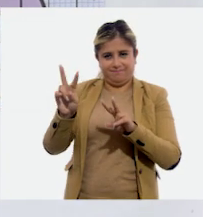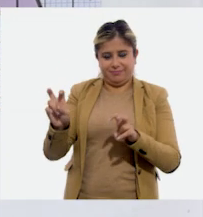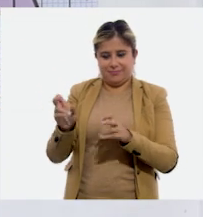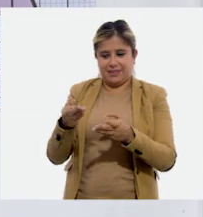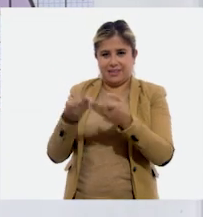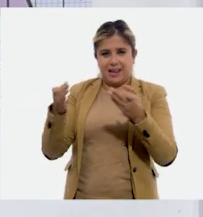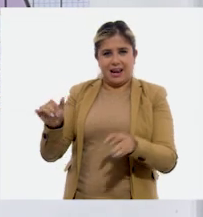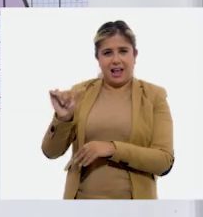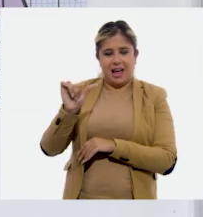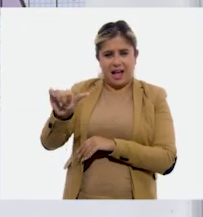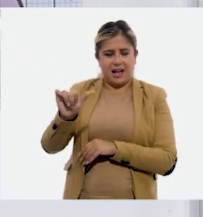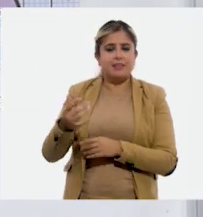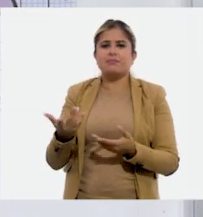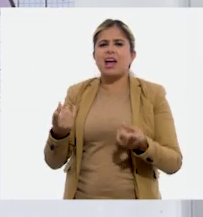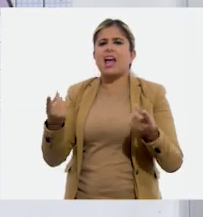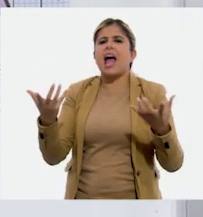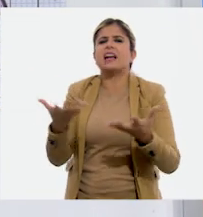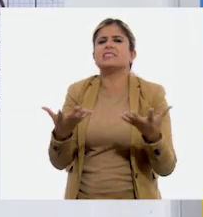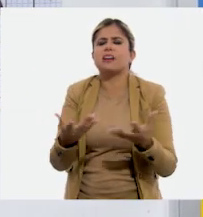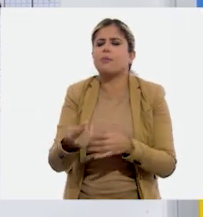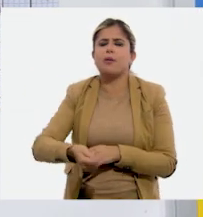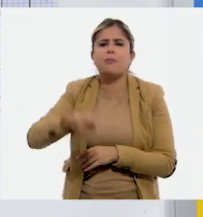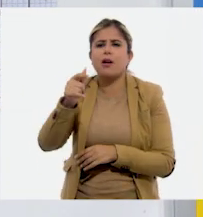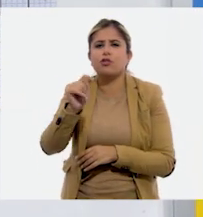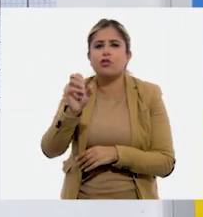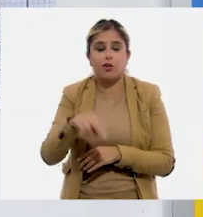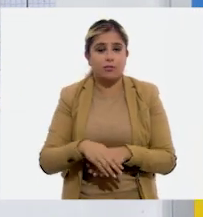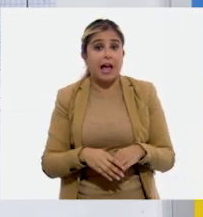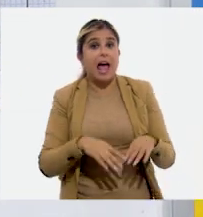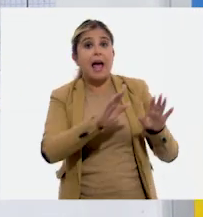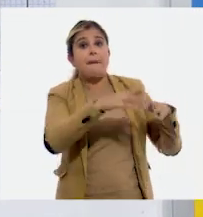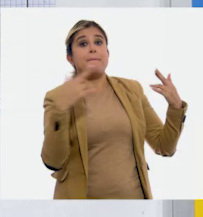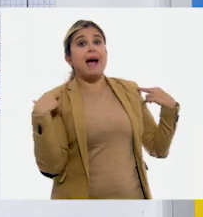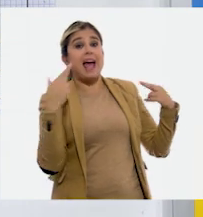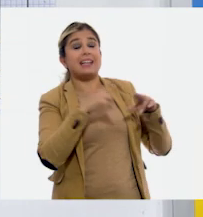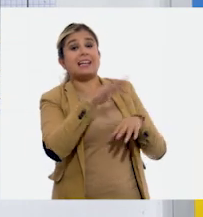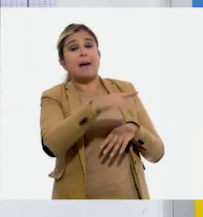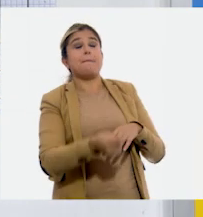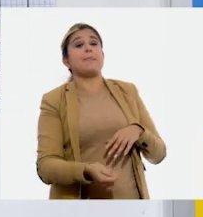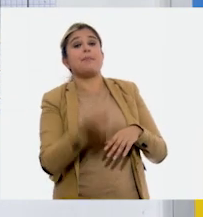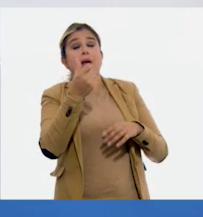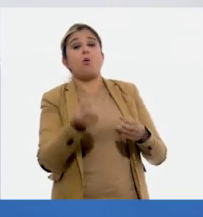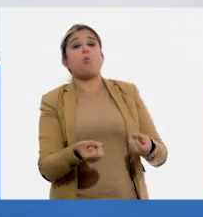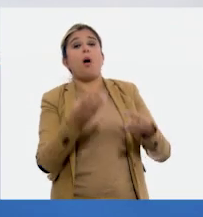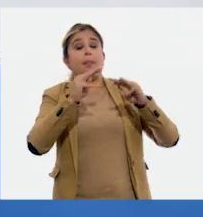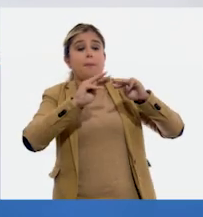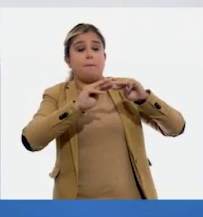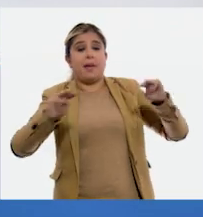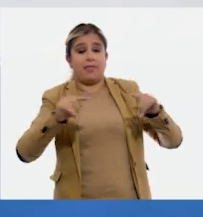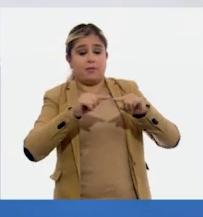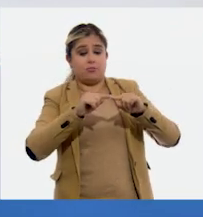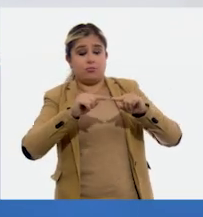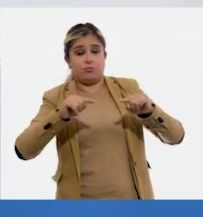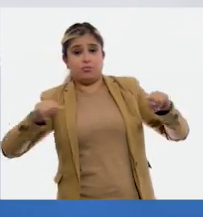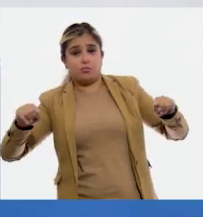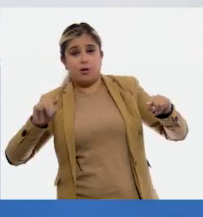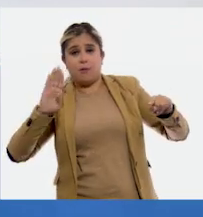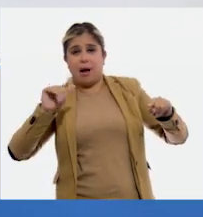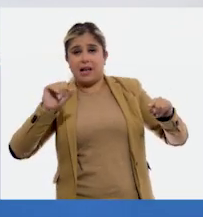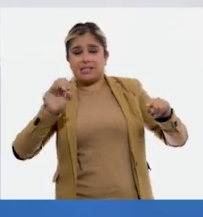hacemos primero, Ton? La base, maestra. Primero veamos cuánto mide la longitud de la